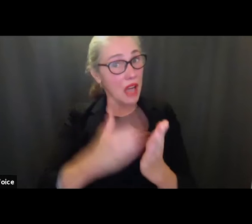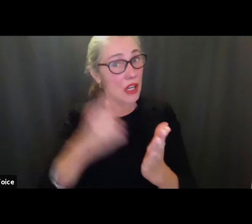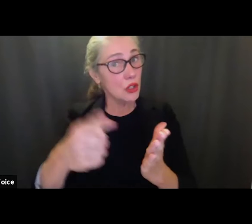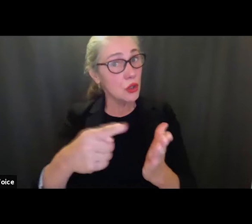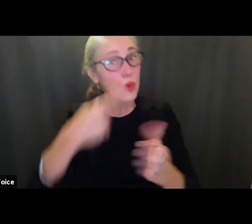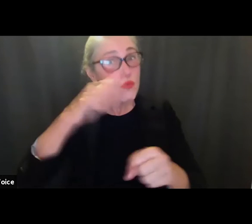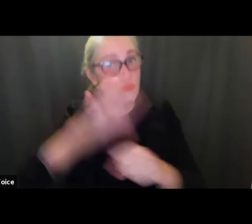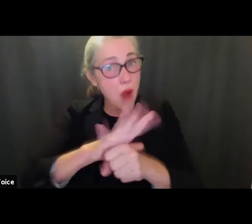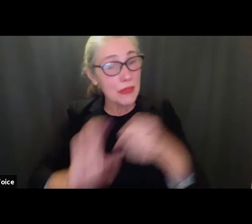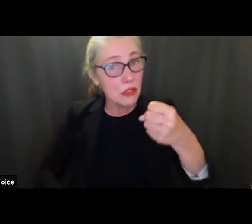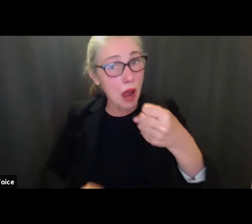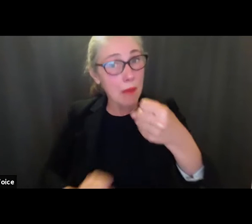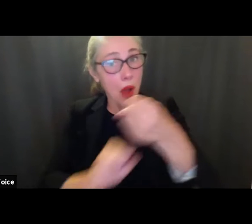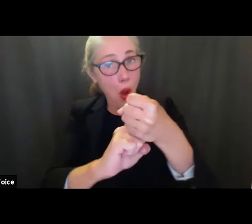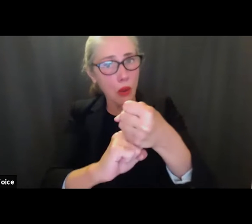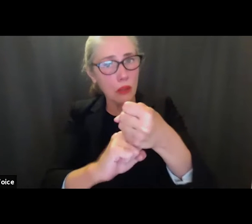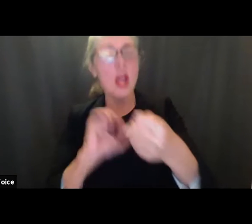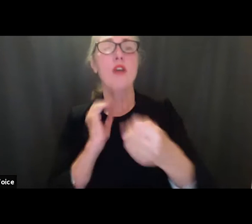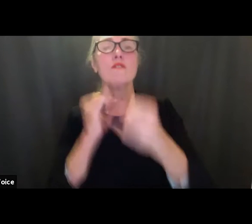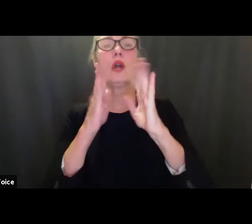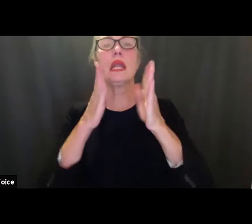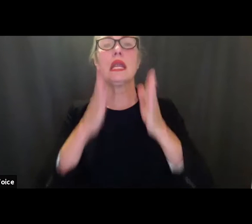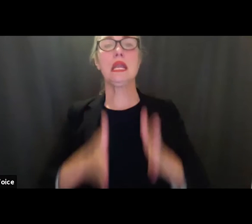cara. Ustedes